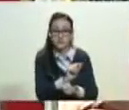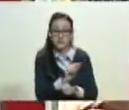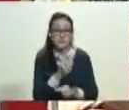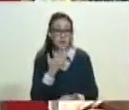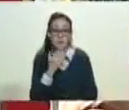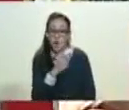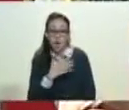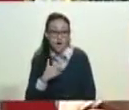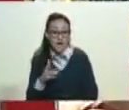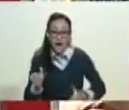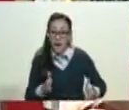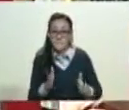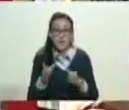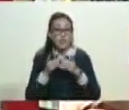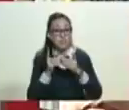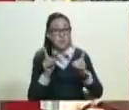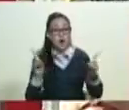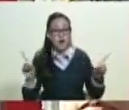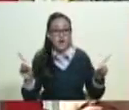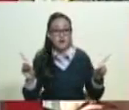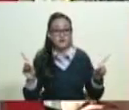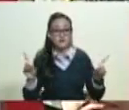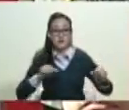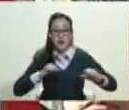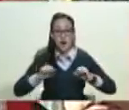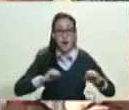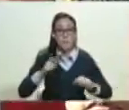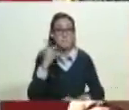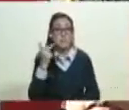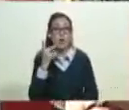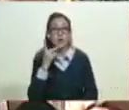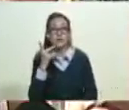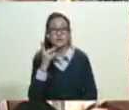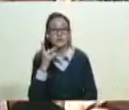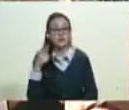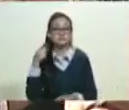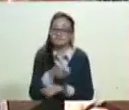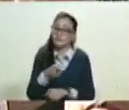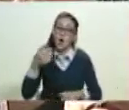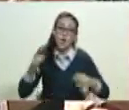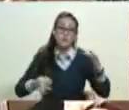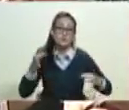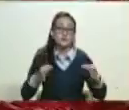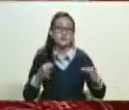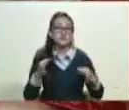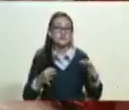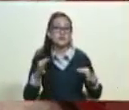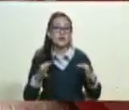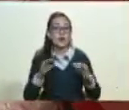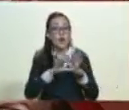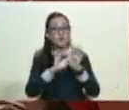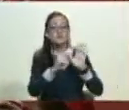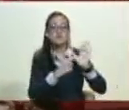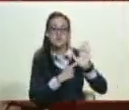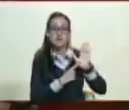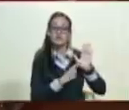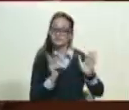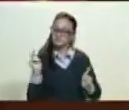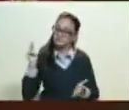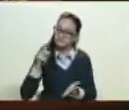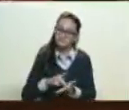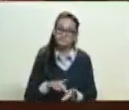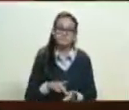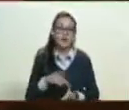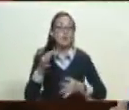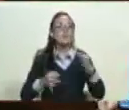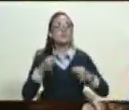toma el camino democrático y de la acción política, se impondrá la justicia. Y esta constituyente también llegó para